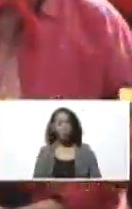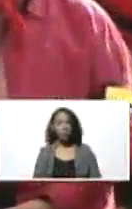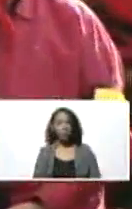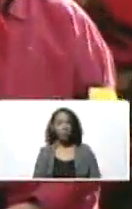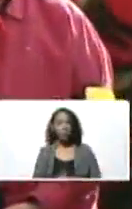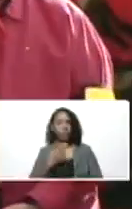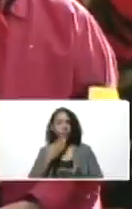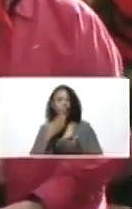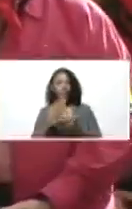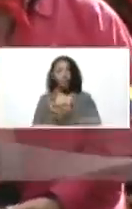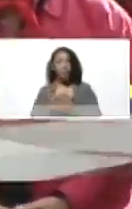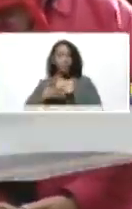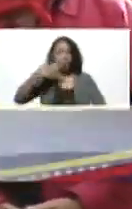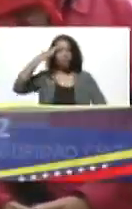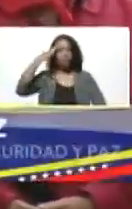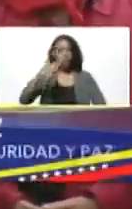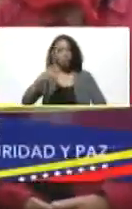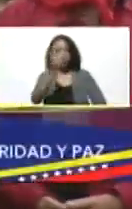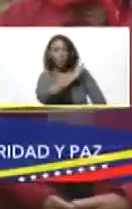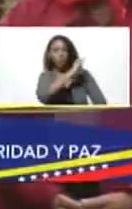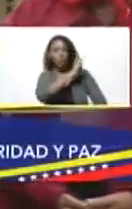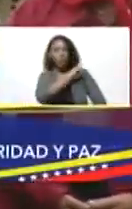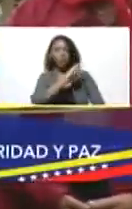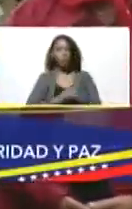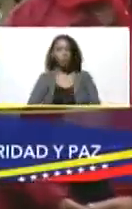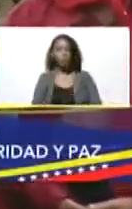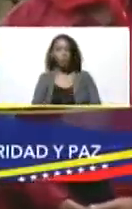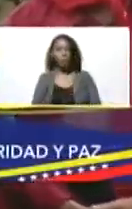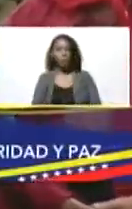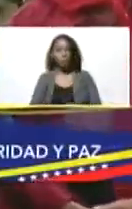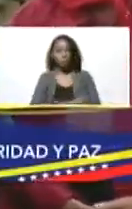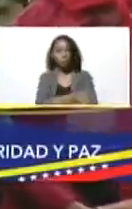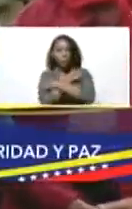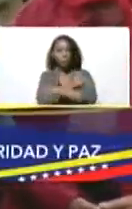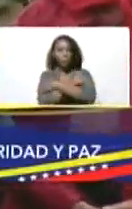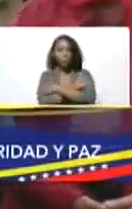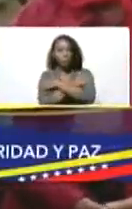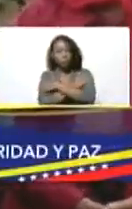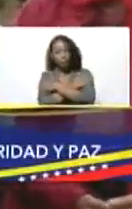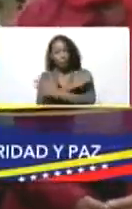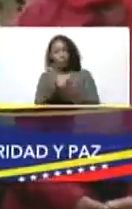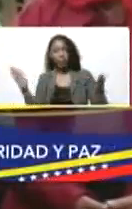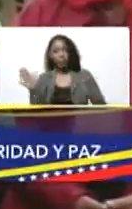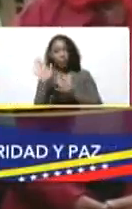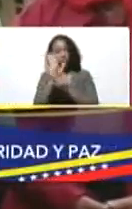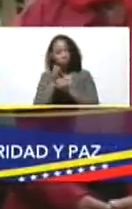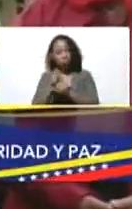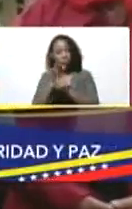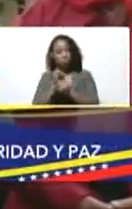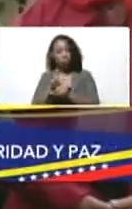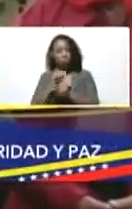Muchas gracias, mi comandante en jefe. Un abrazo solidario, afectuoso,